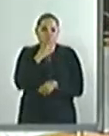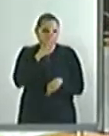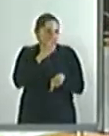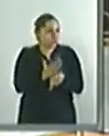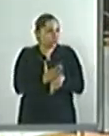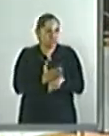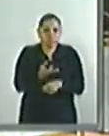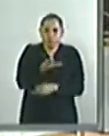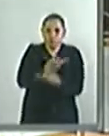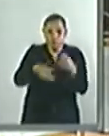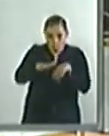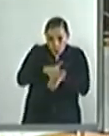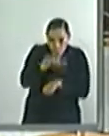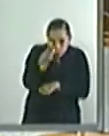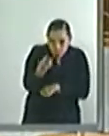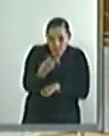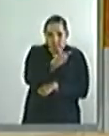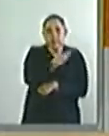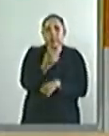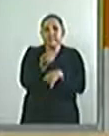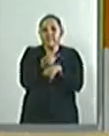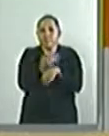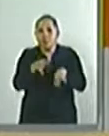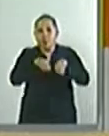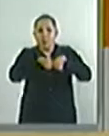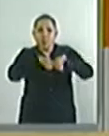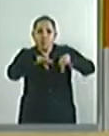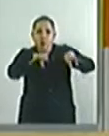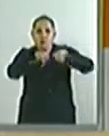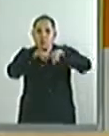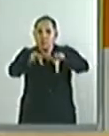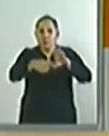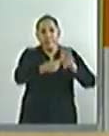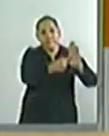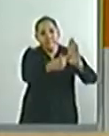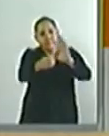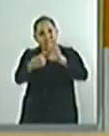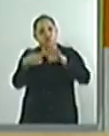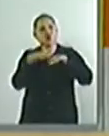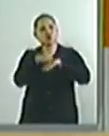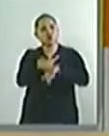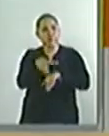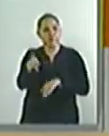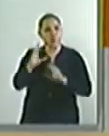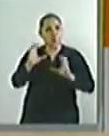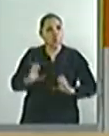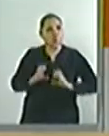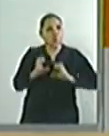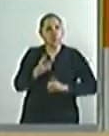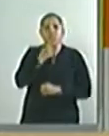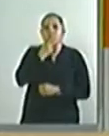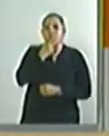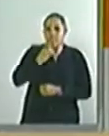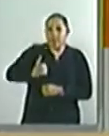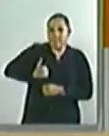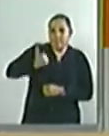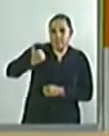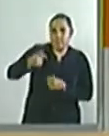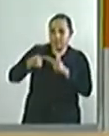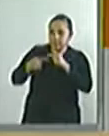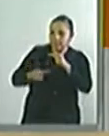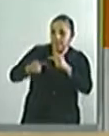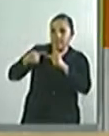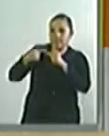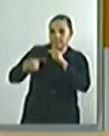e informar acerca de su aprovechamiento sostenible es contribuir a generar